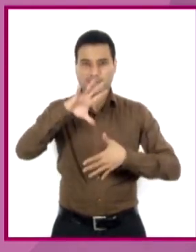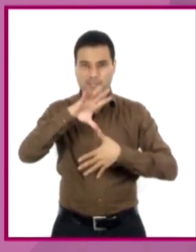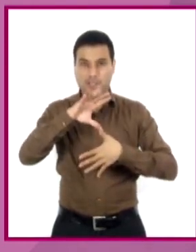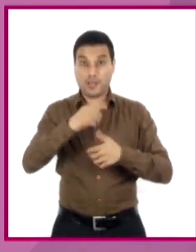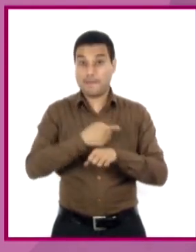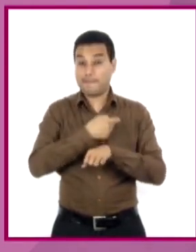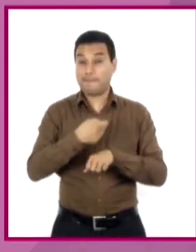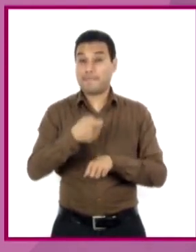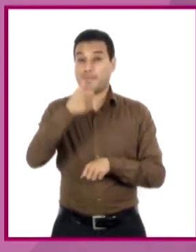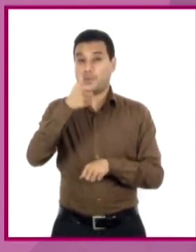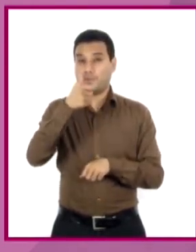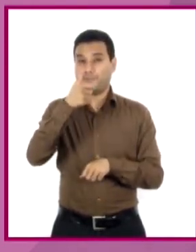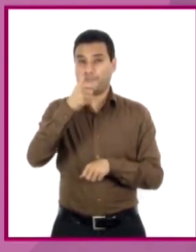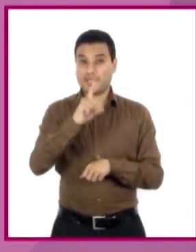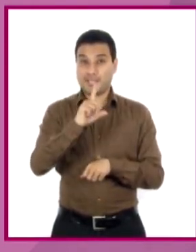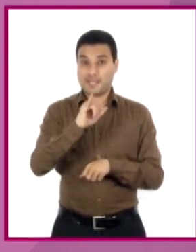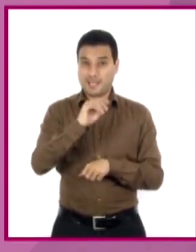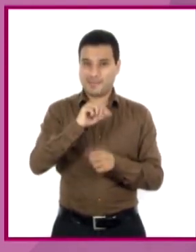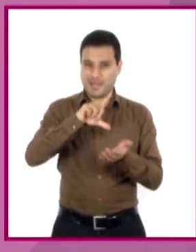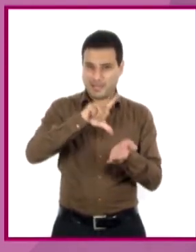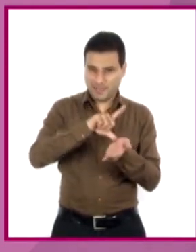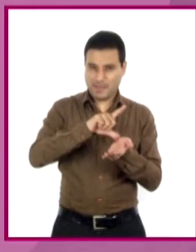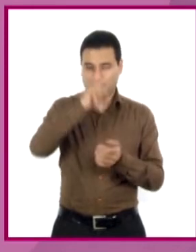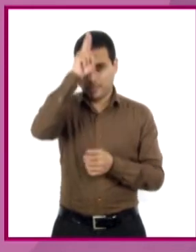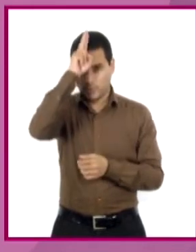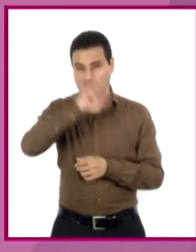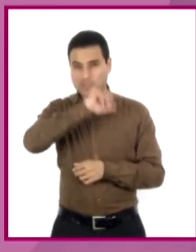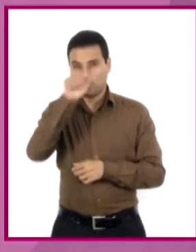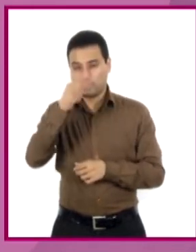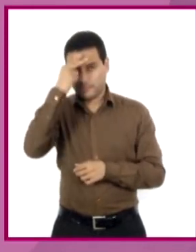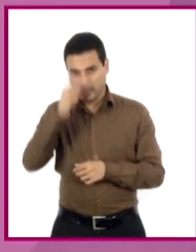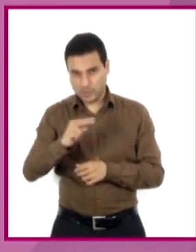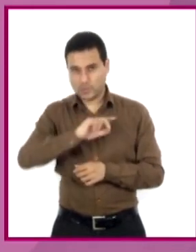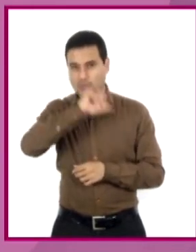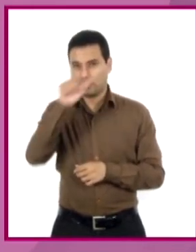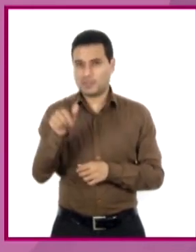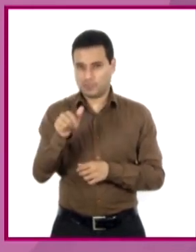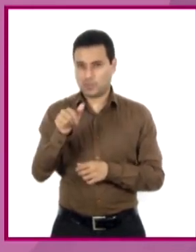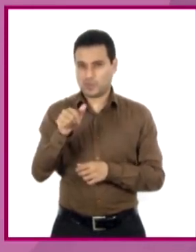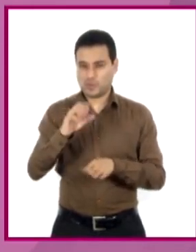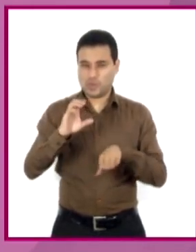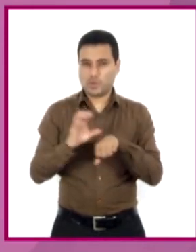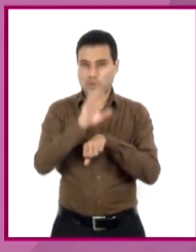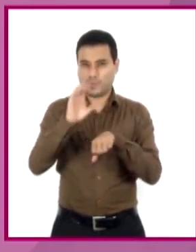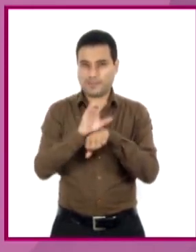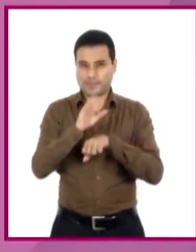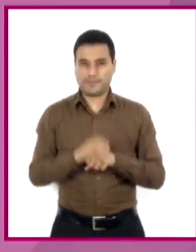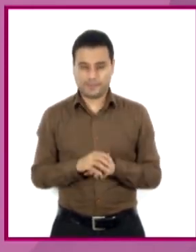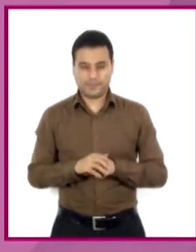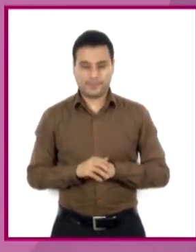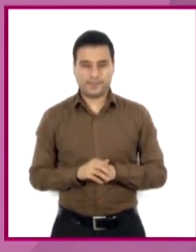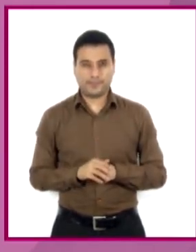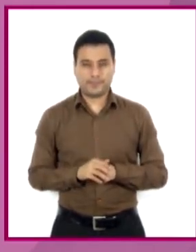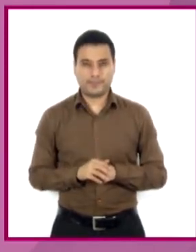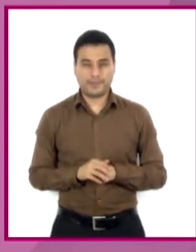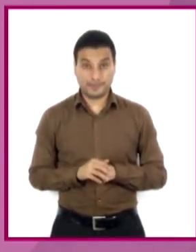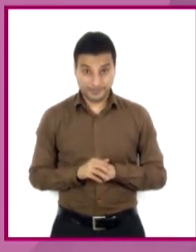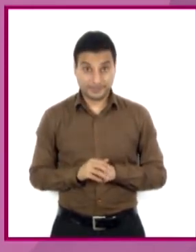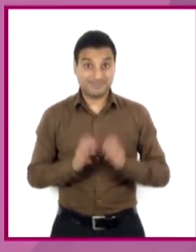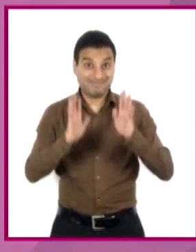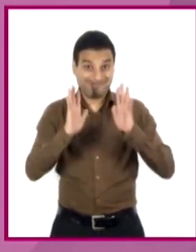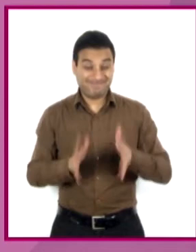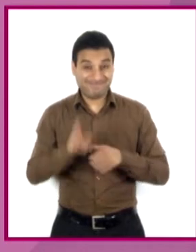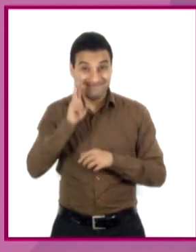Perú, poco tiempo después en México y más tarde en Cartagena de Indias en Colombia. Como ya vimos,